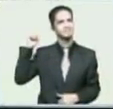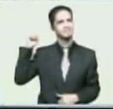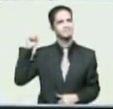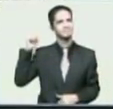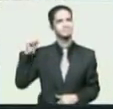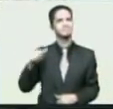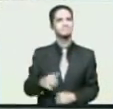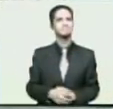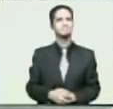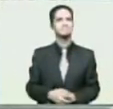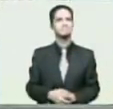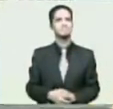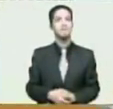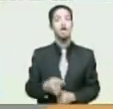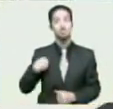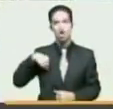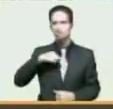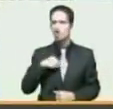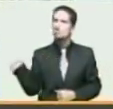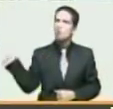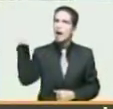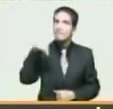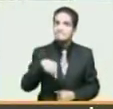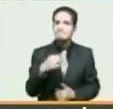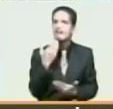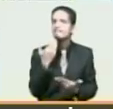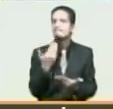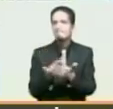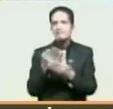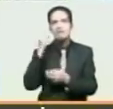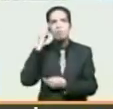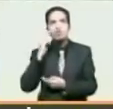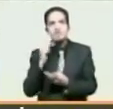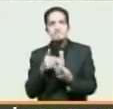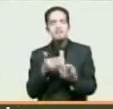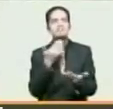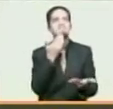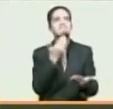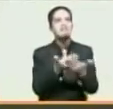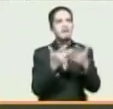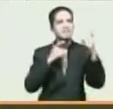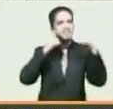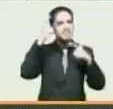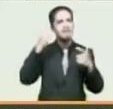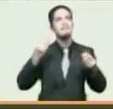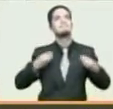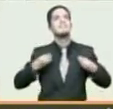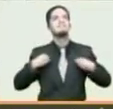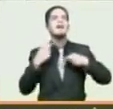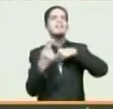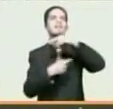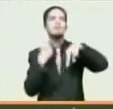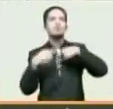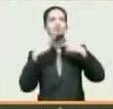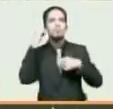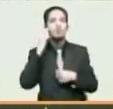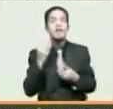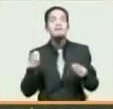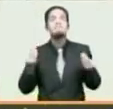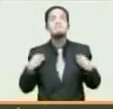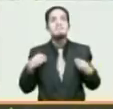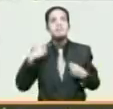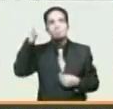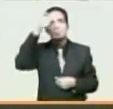que nosotros estamos aquí gracias al comandante Hugo Chávez y al libertador Simón Bolívar. ¡Que viva la revolución bolivariana! ¡Viva! ¡Que viva el pueblo